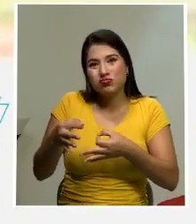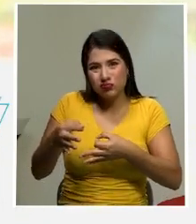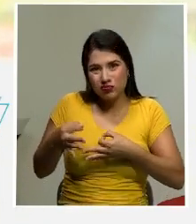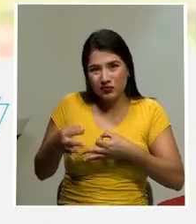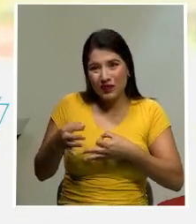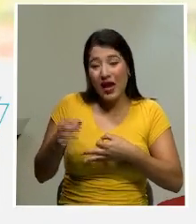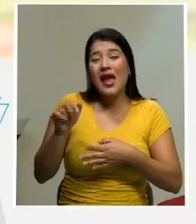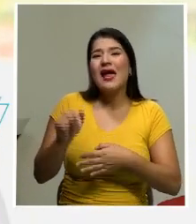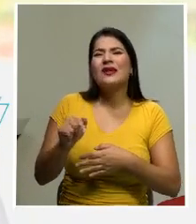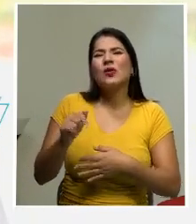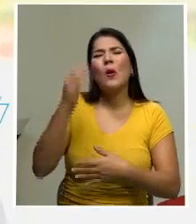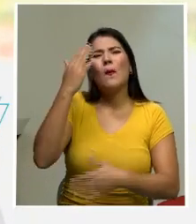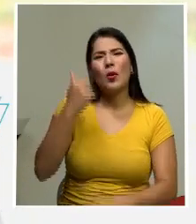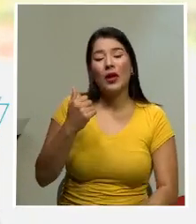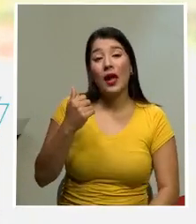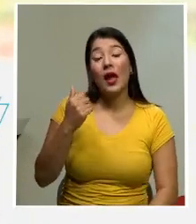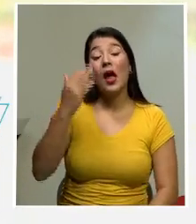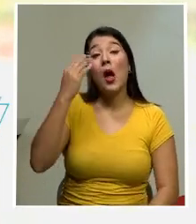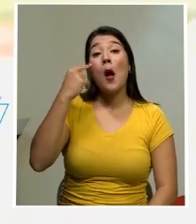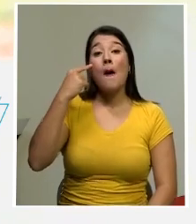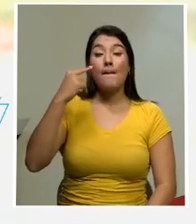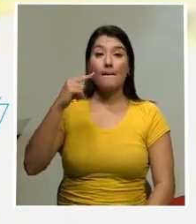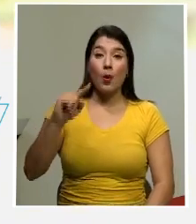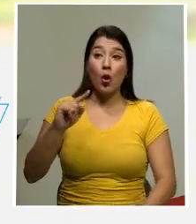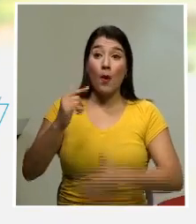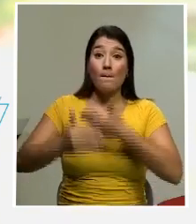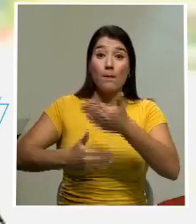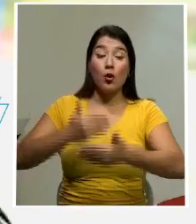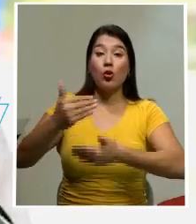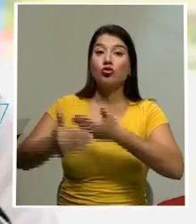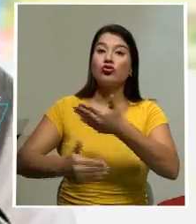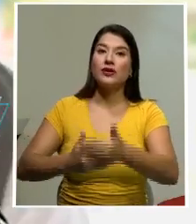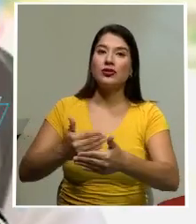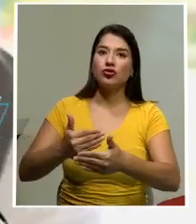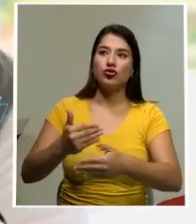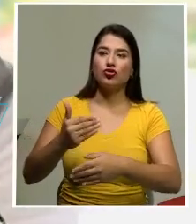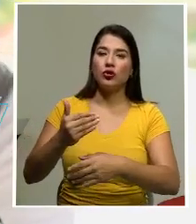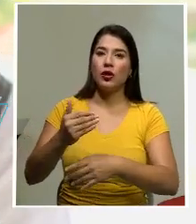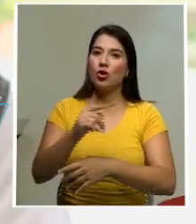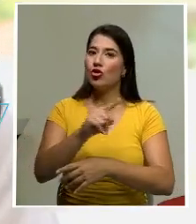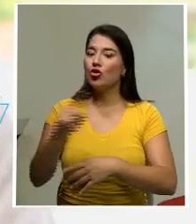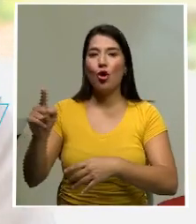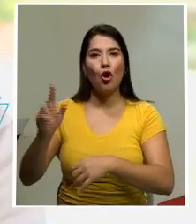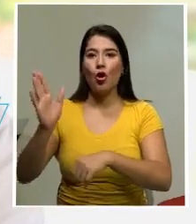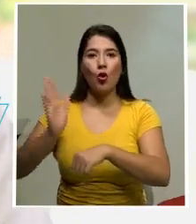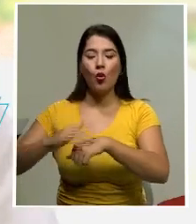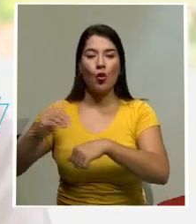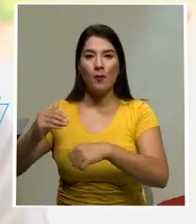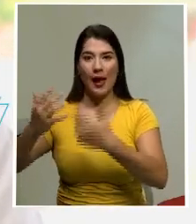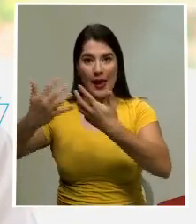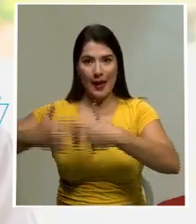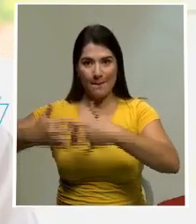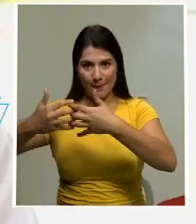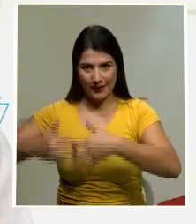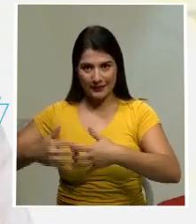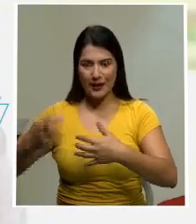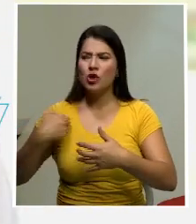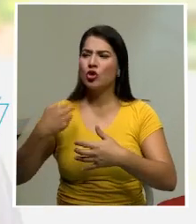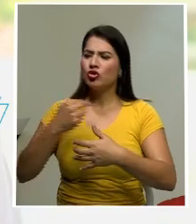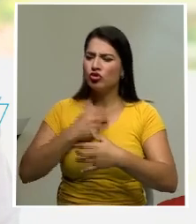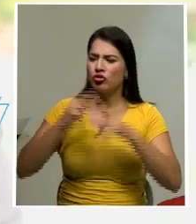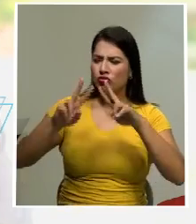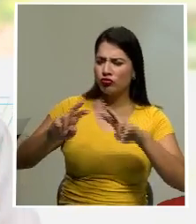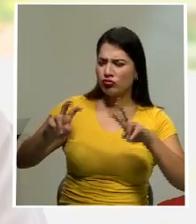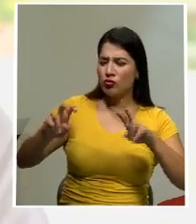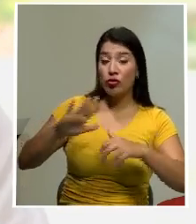fueron generados por obras o procesos no imputables al contratista. Se gestionó, se revisó con el contratista todos los procesos, todos